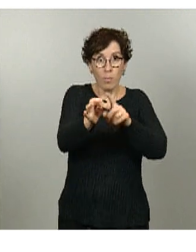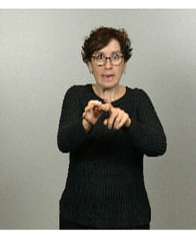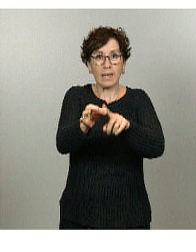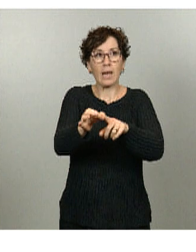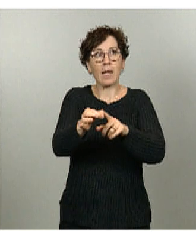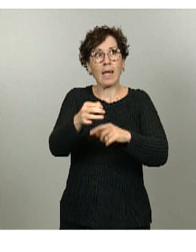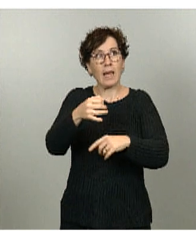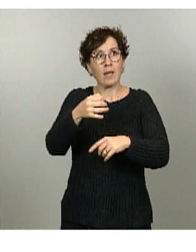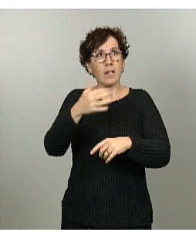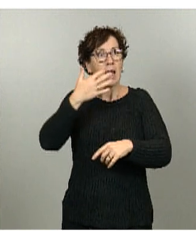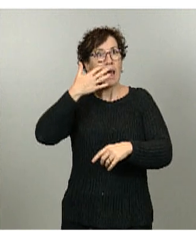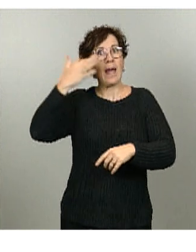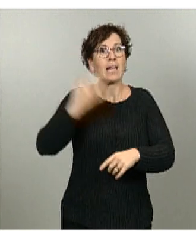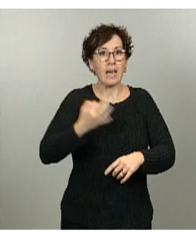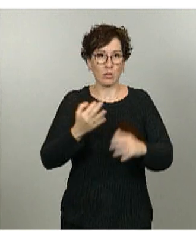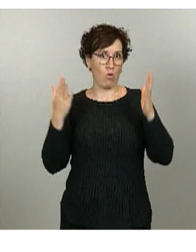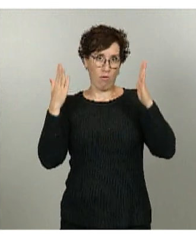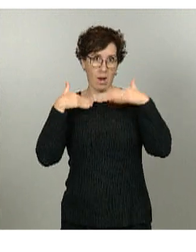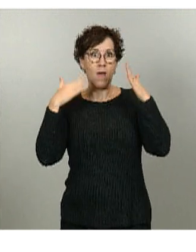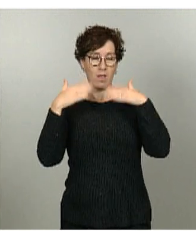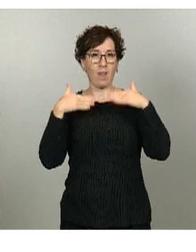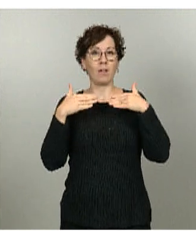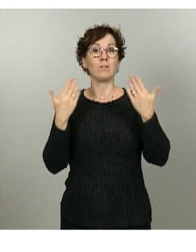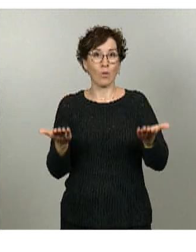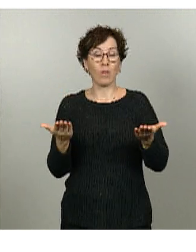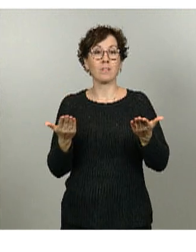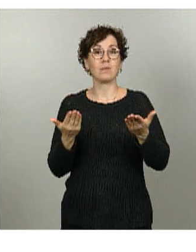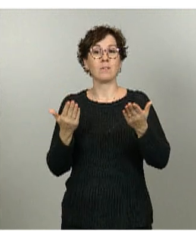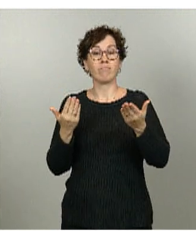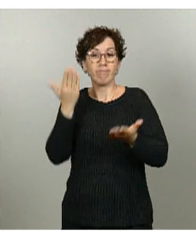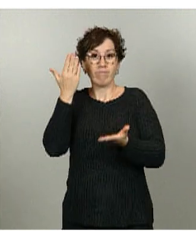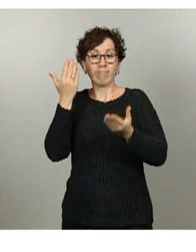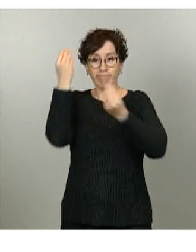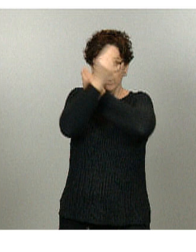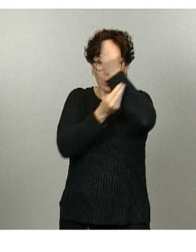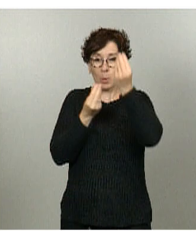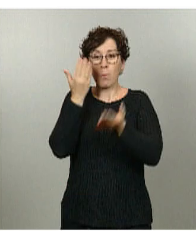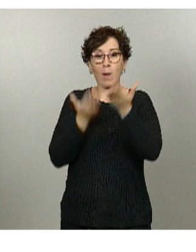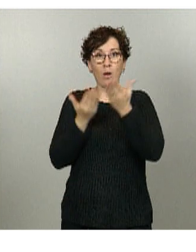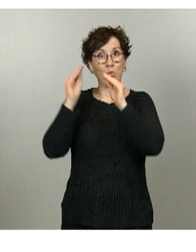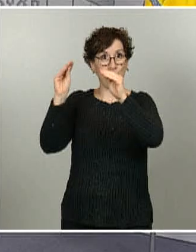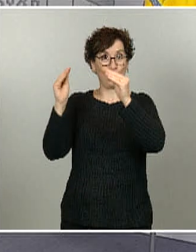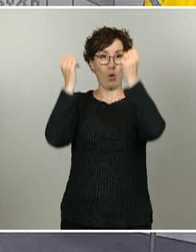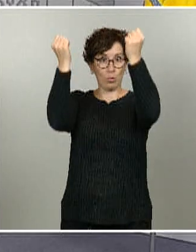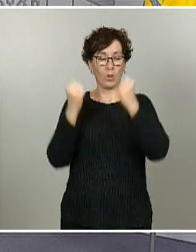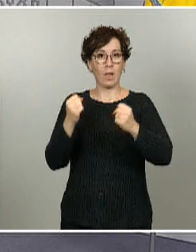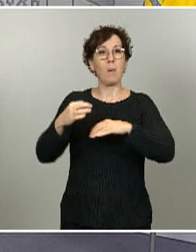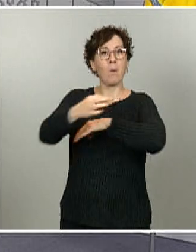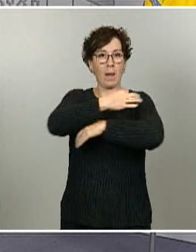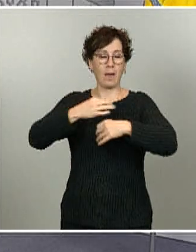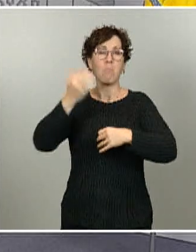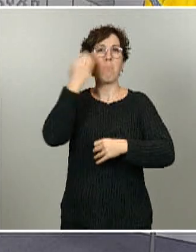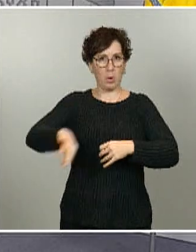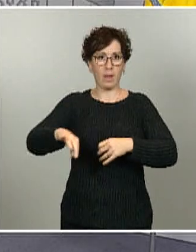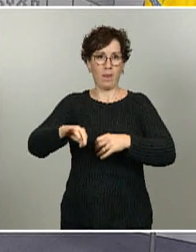de lo deseable y, por lo tanto, se ha valorado junto con las autoridades de Baleares que puede pasar a la fase 2. Y, por último, nos